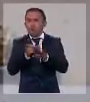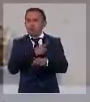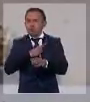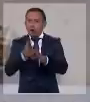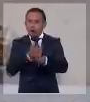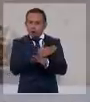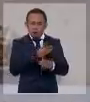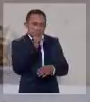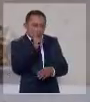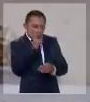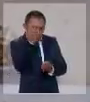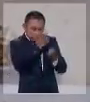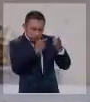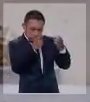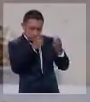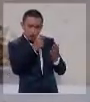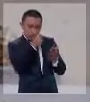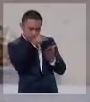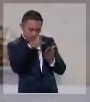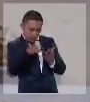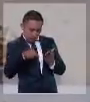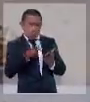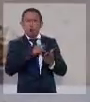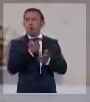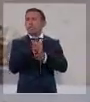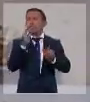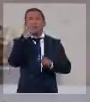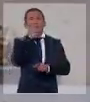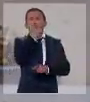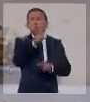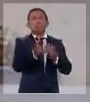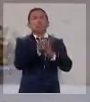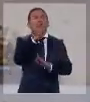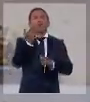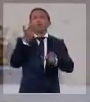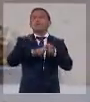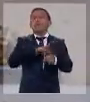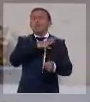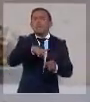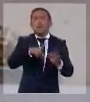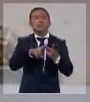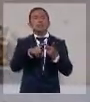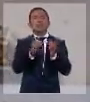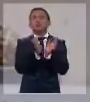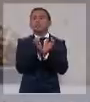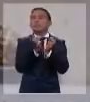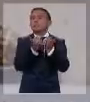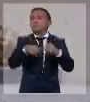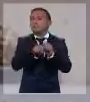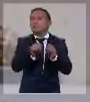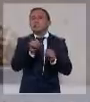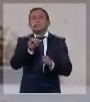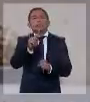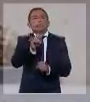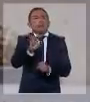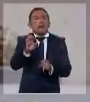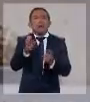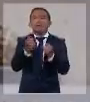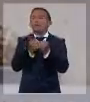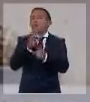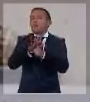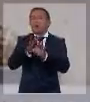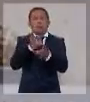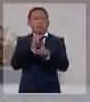indistinta a un hospital general, al ISSSTE, al Seguro Social y atenderse de mejor manera. Hay dos cosas que son